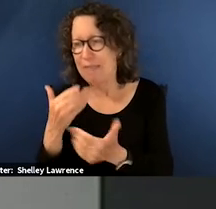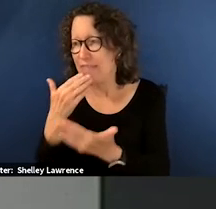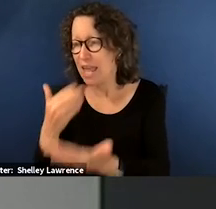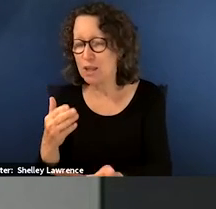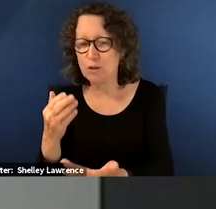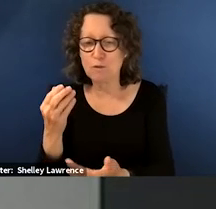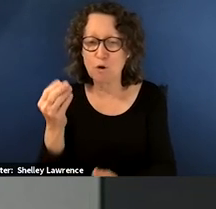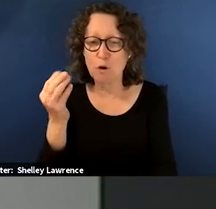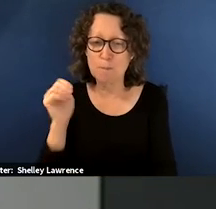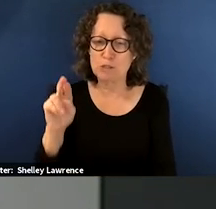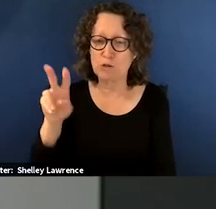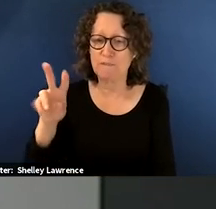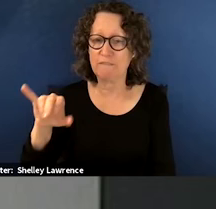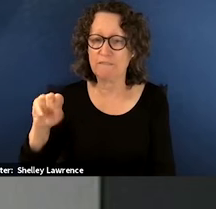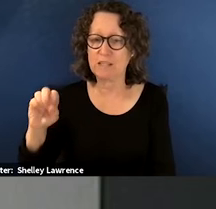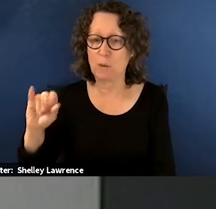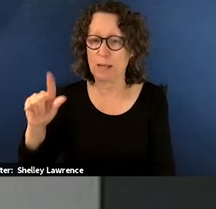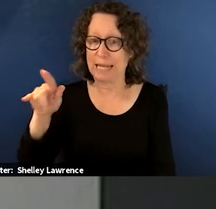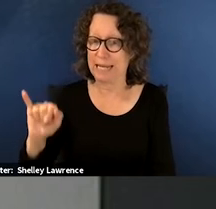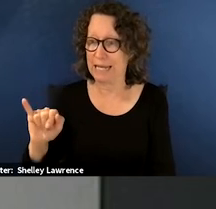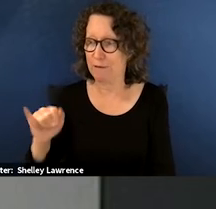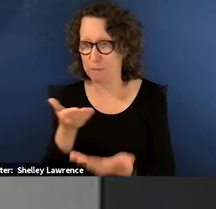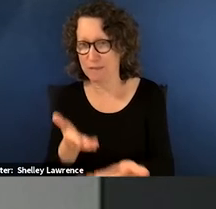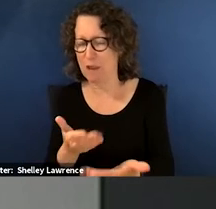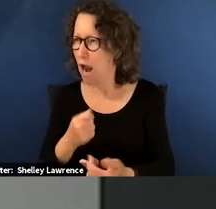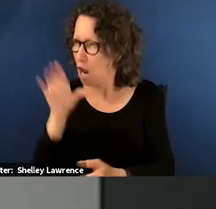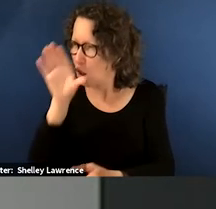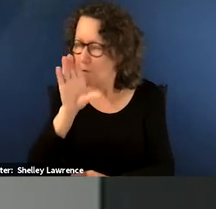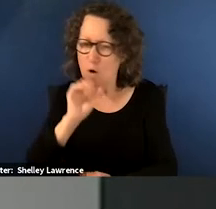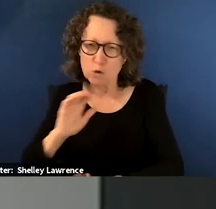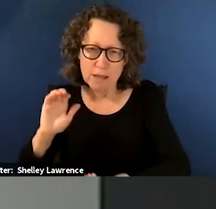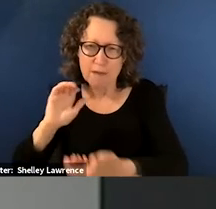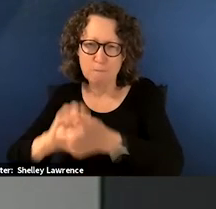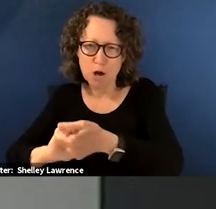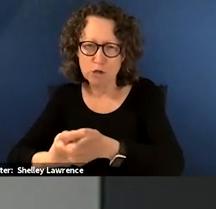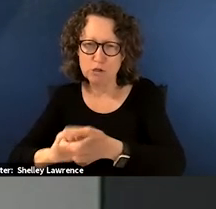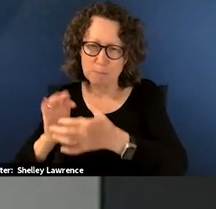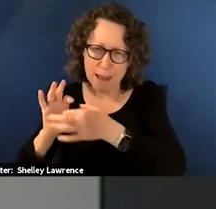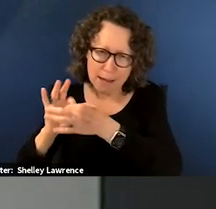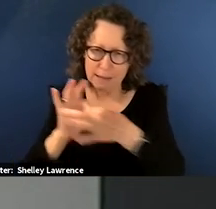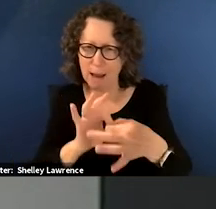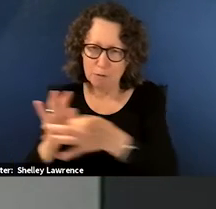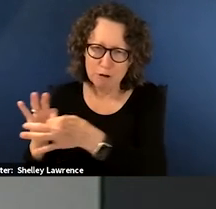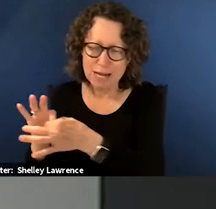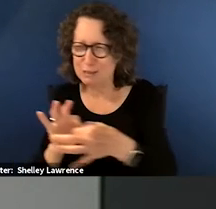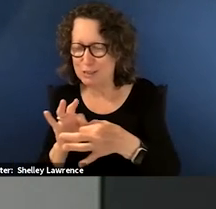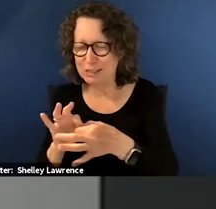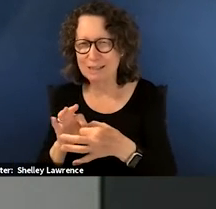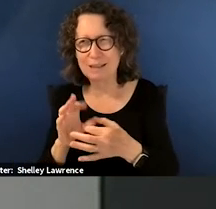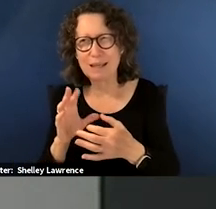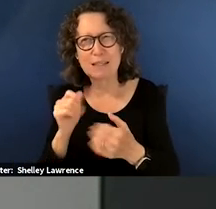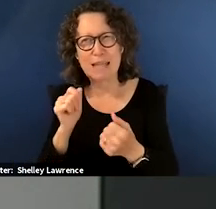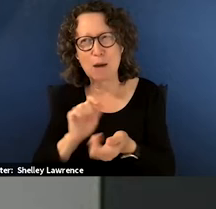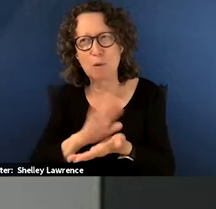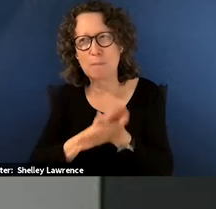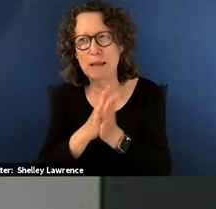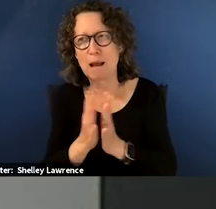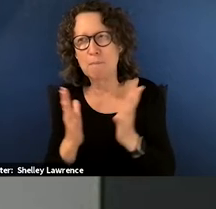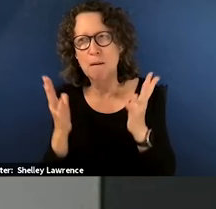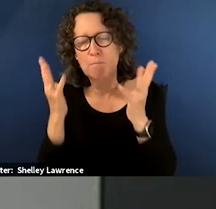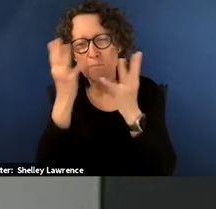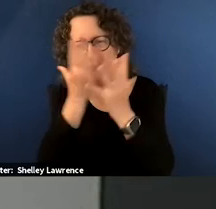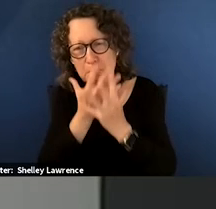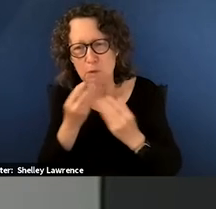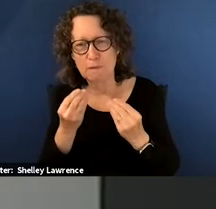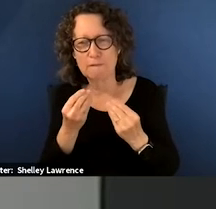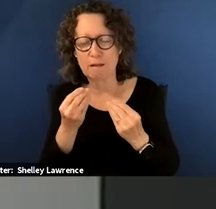señor Bisolini por estar ahí. Espero ver esta alianza y esta colaboración y lo que va